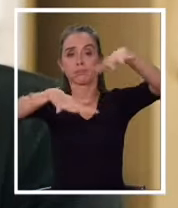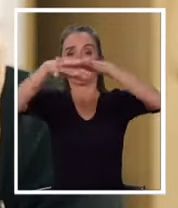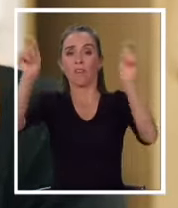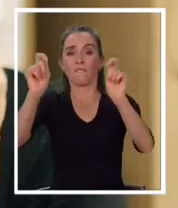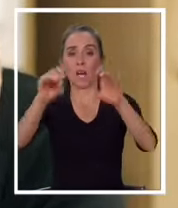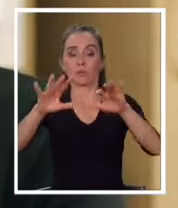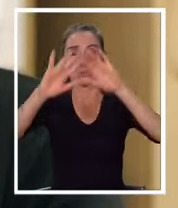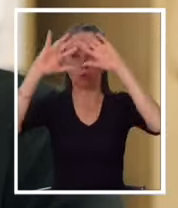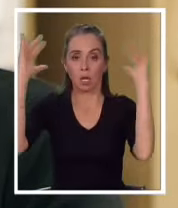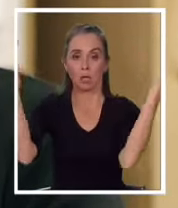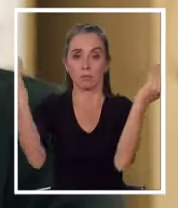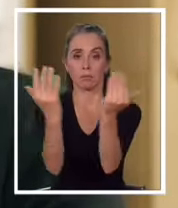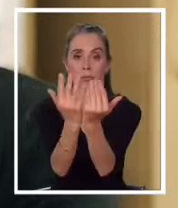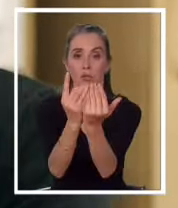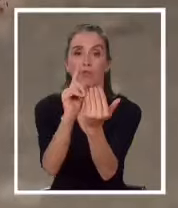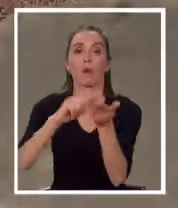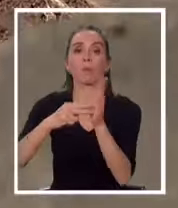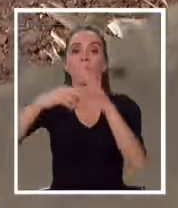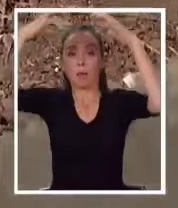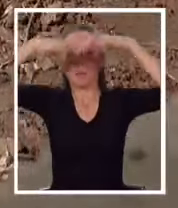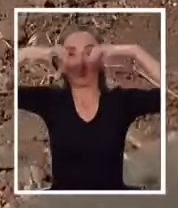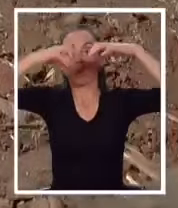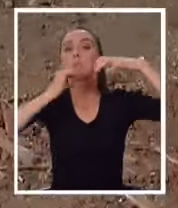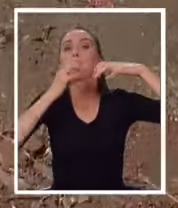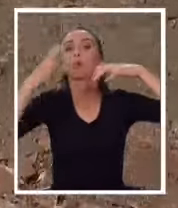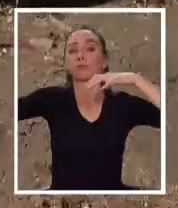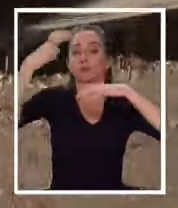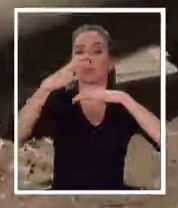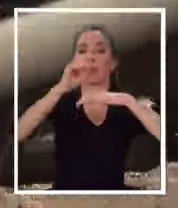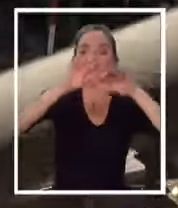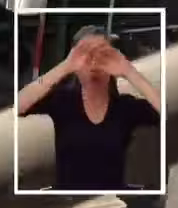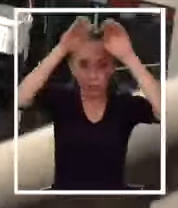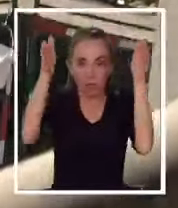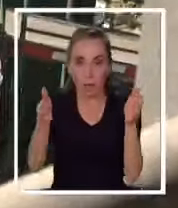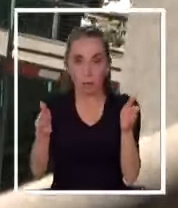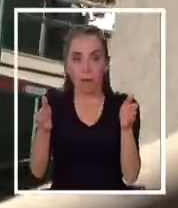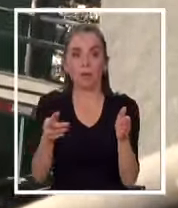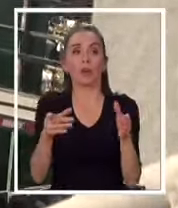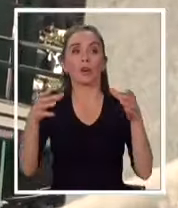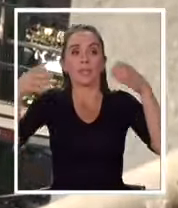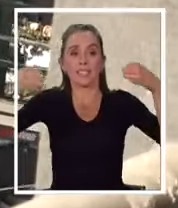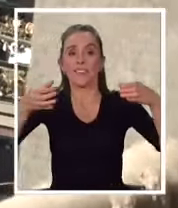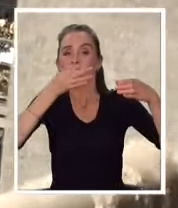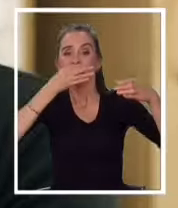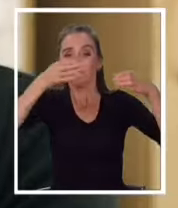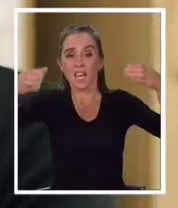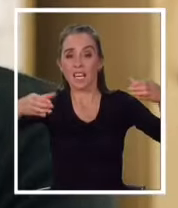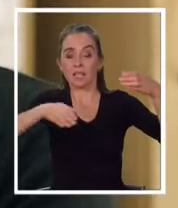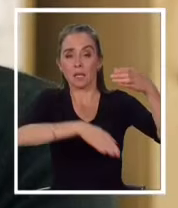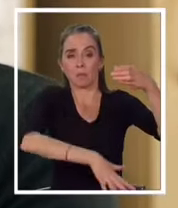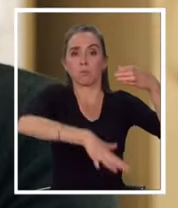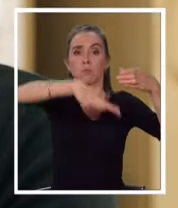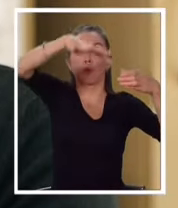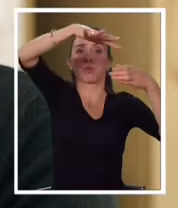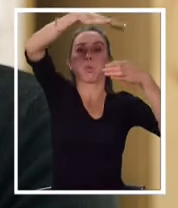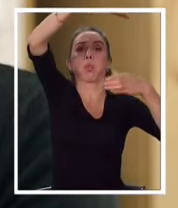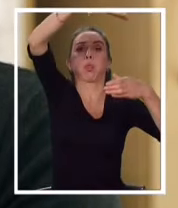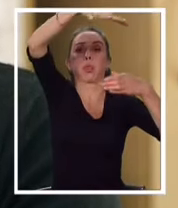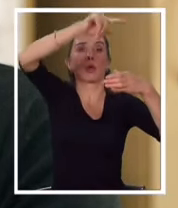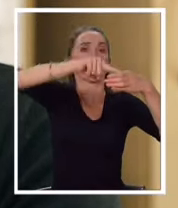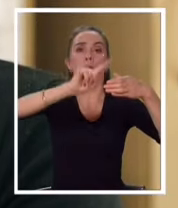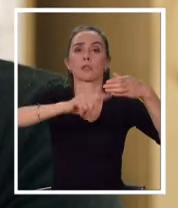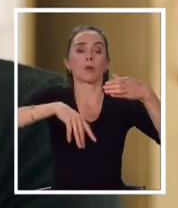estar protegidos de las contingencias climáticas. No tienen la capacidad de los contenedores para la cantidad de residuos que están generando.